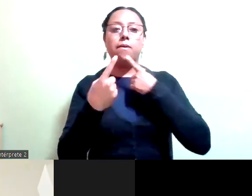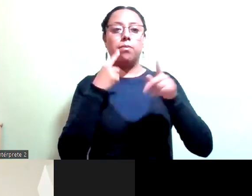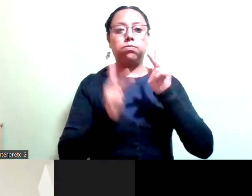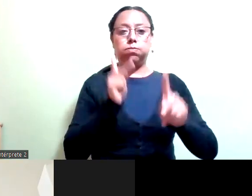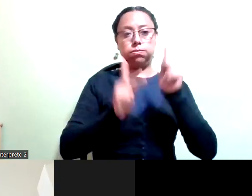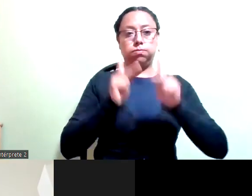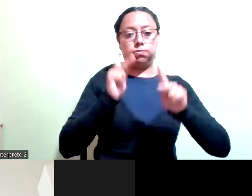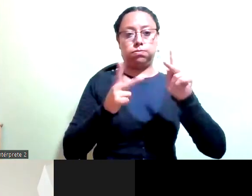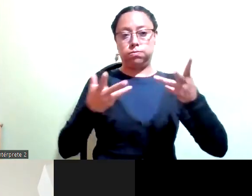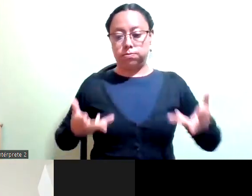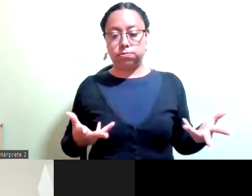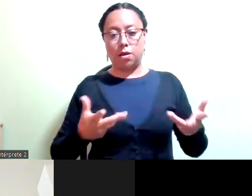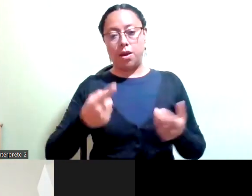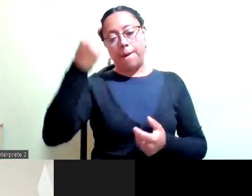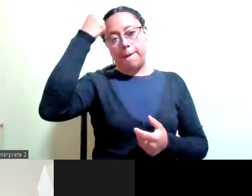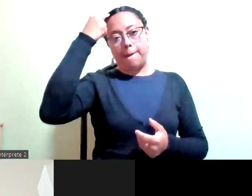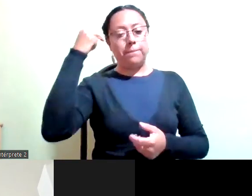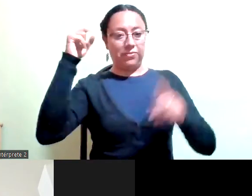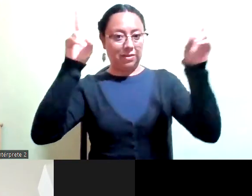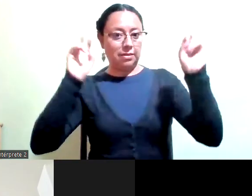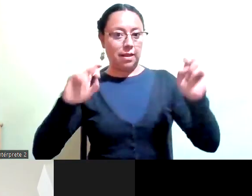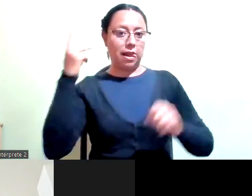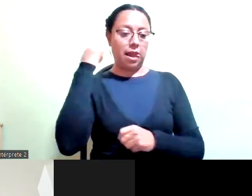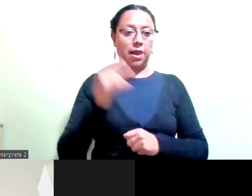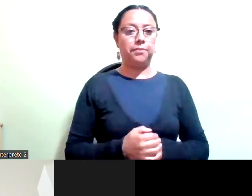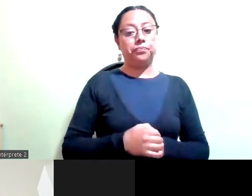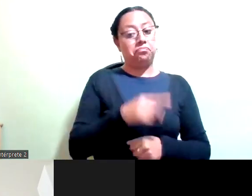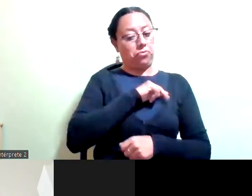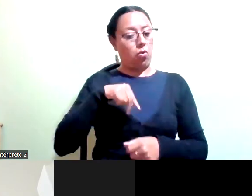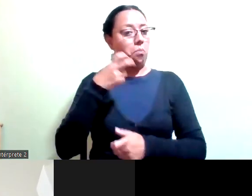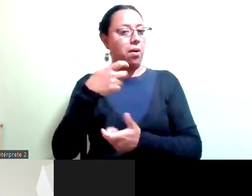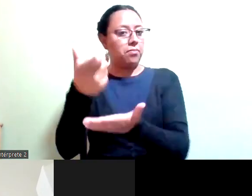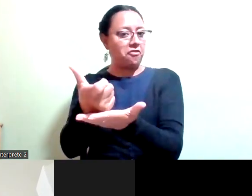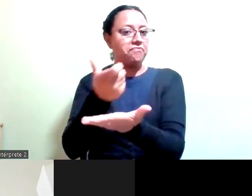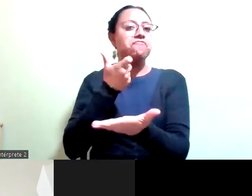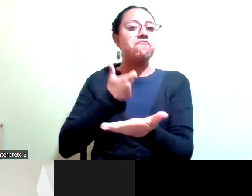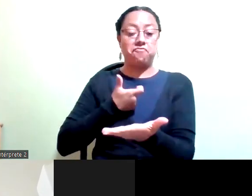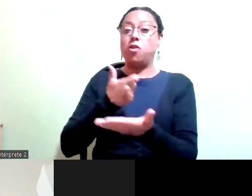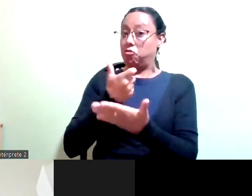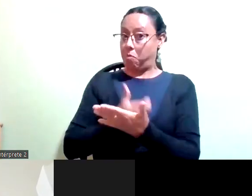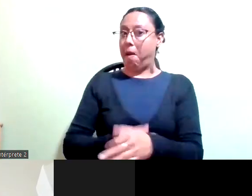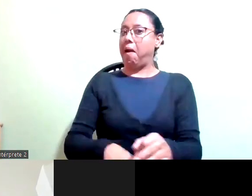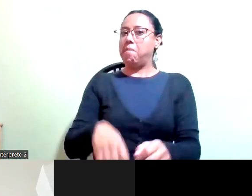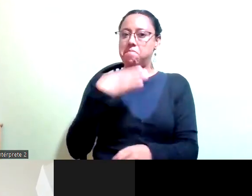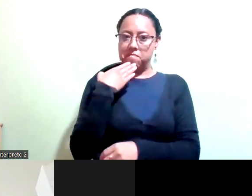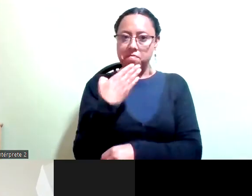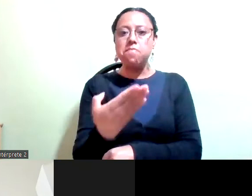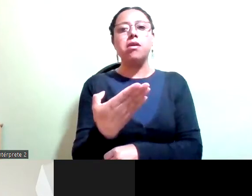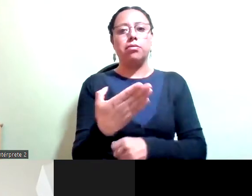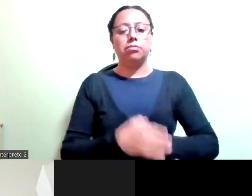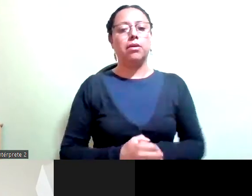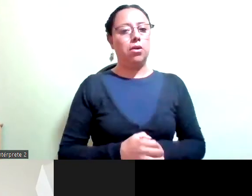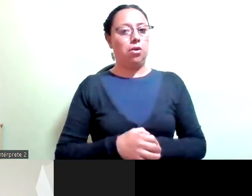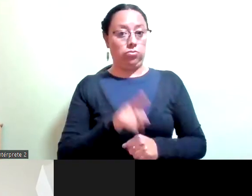nos pagan aquí ante la ciudadanía, y usted sabe bien que ganamos muy bien. Entonces, me parece que el tiempo que nos tengamos que